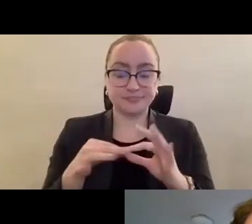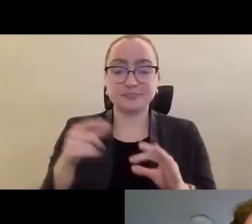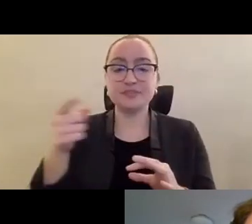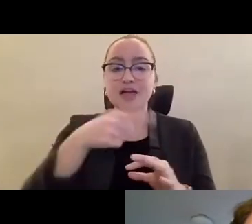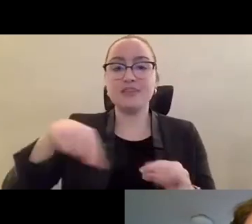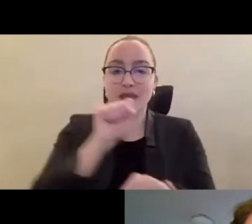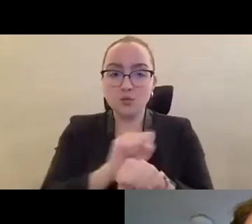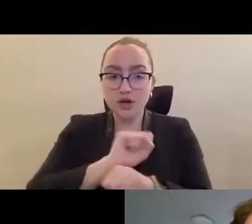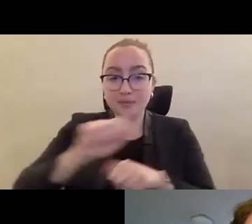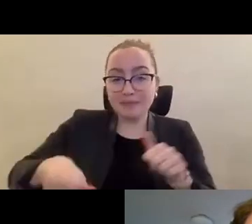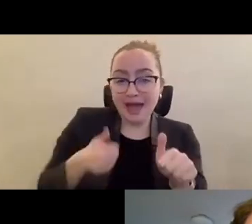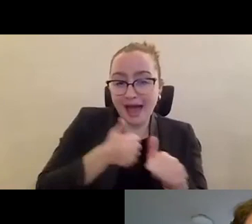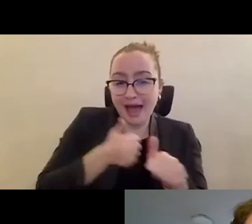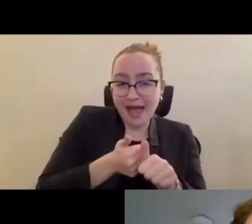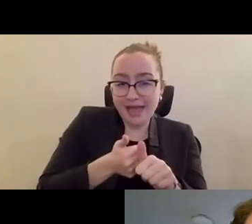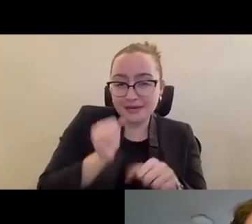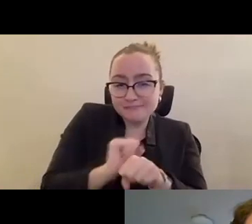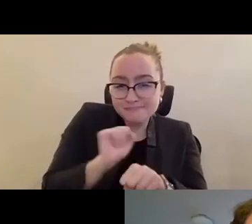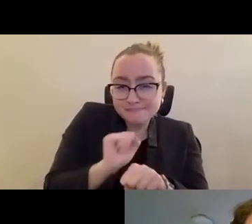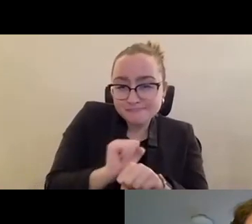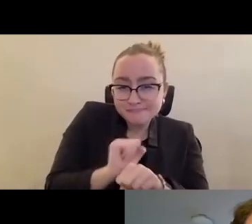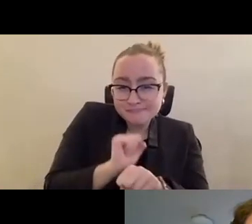y la administración de Trump. Ellos están como